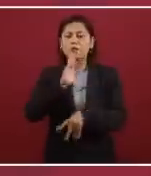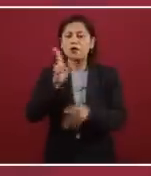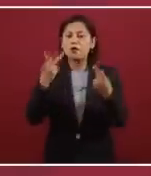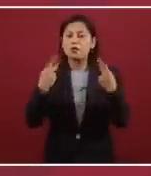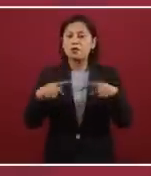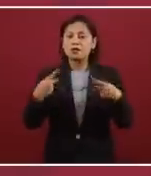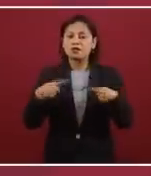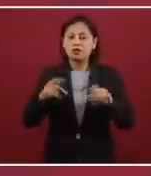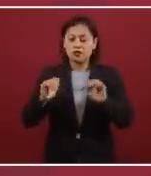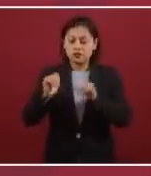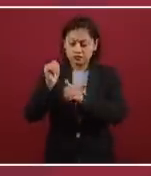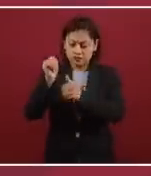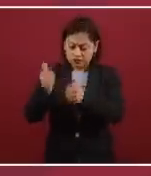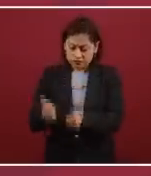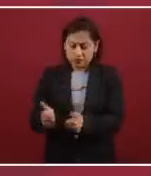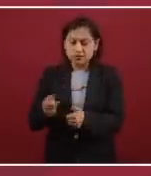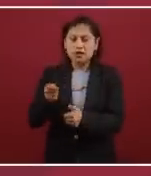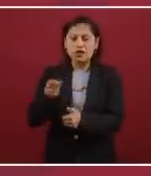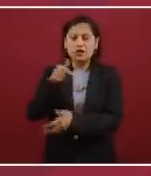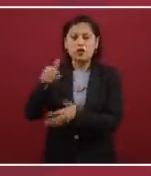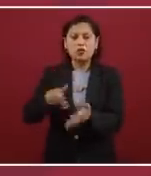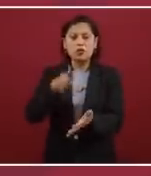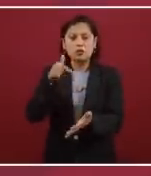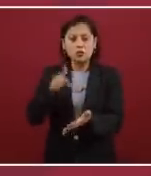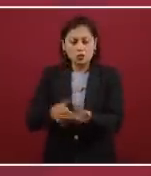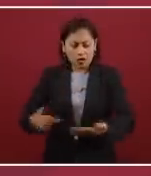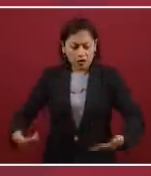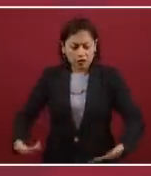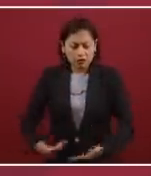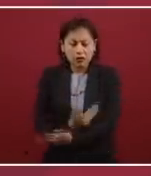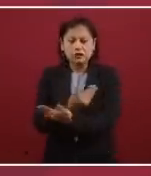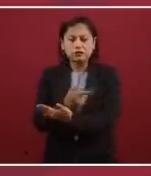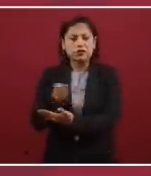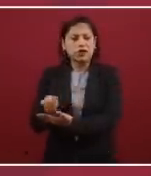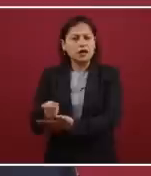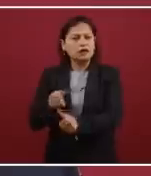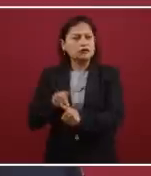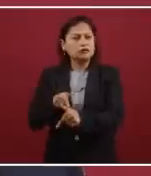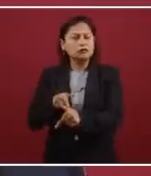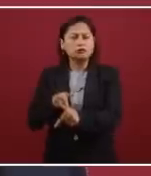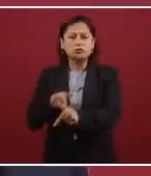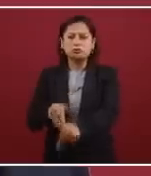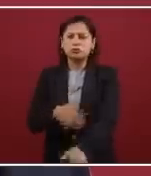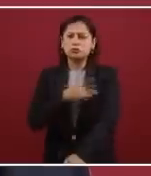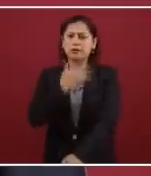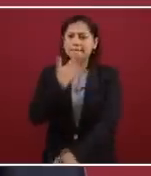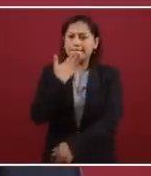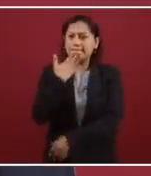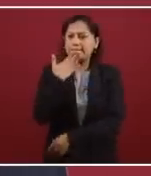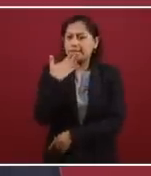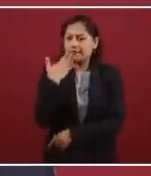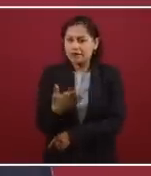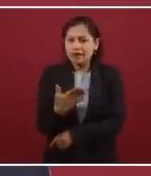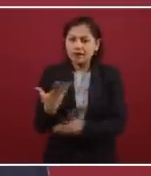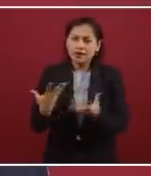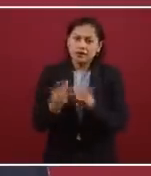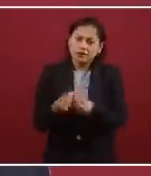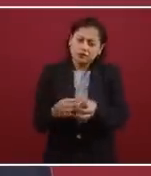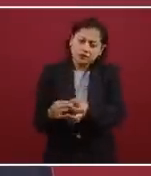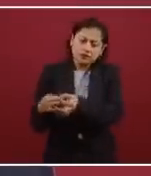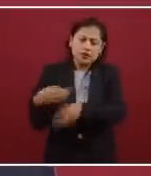y tener bienestar donde nació, donde están sus